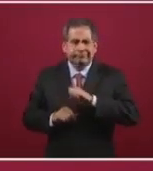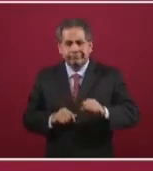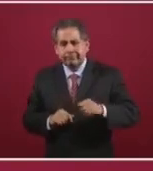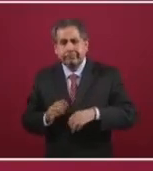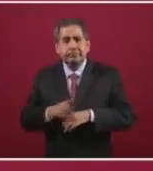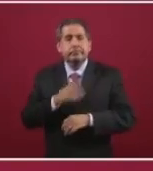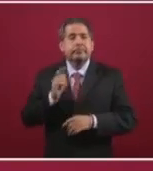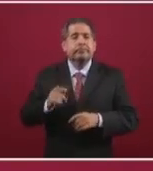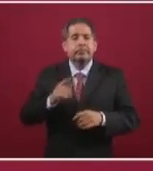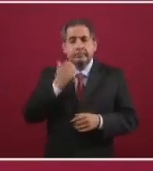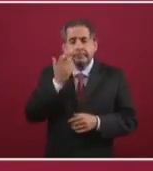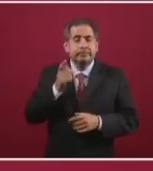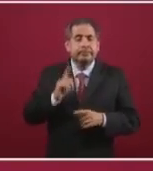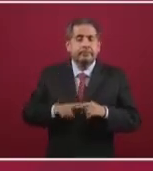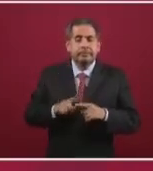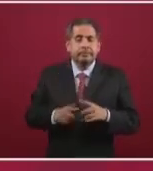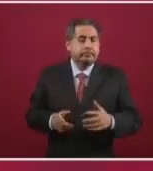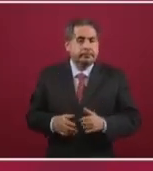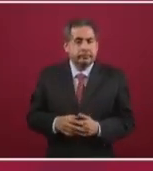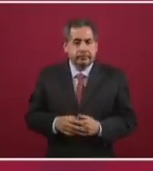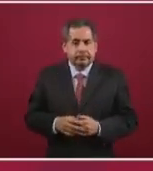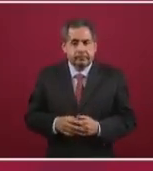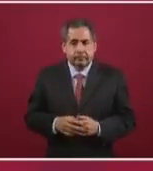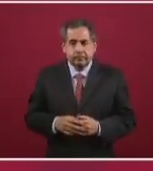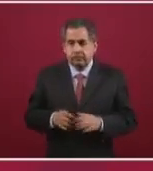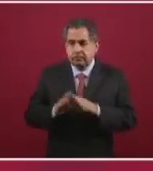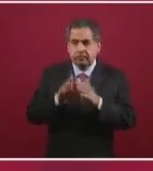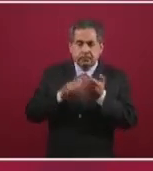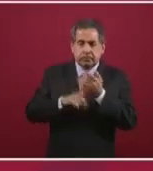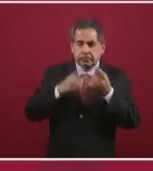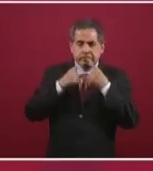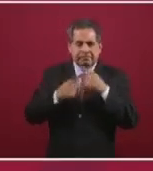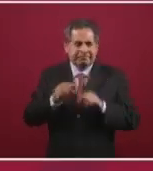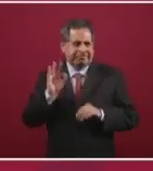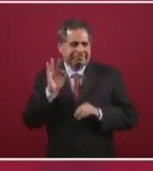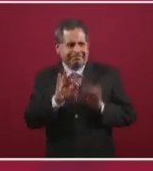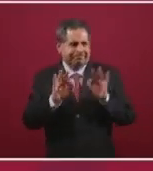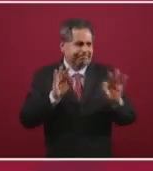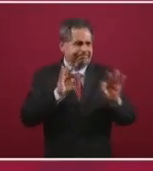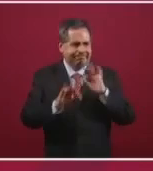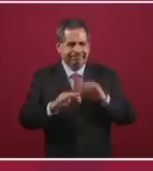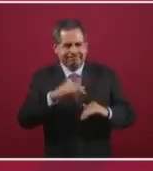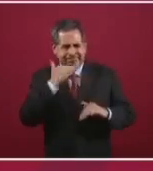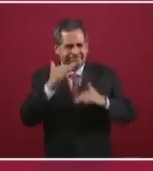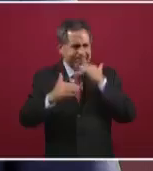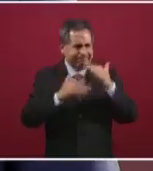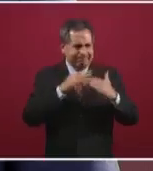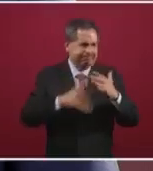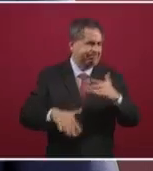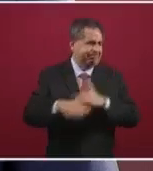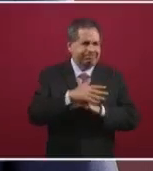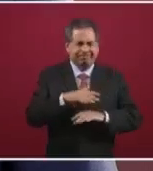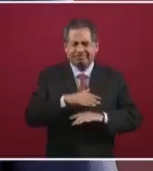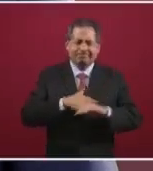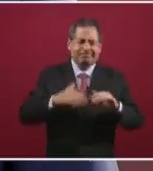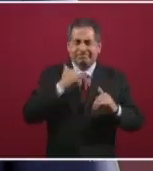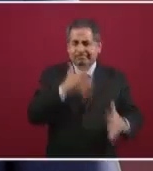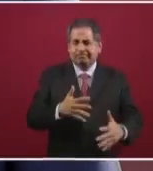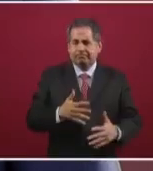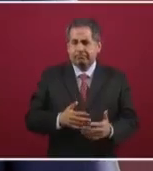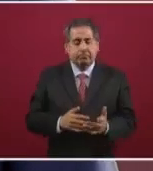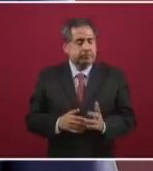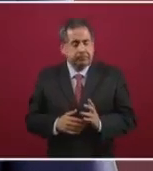lo que querían era echar a perder a todos, corromper a todos, y